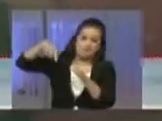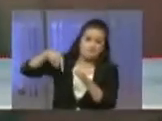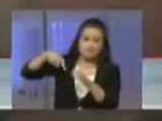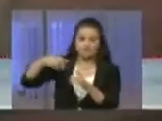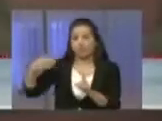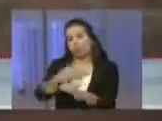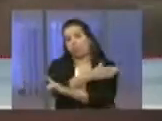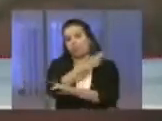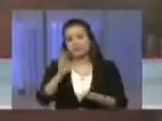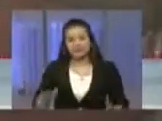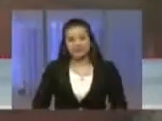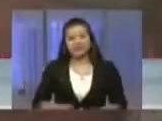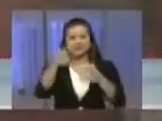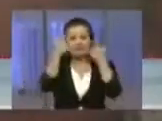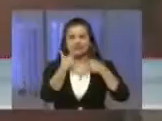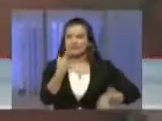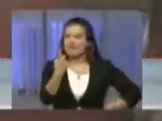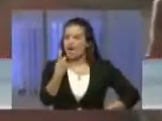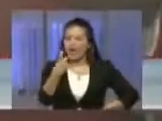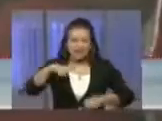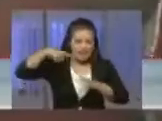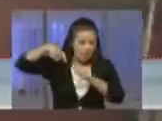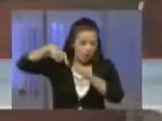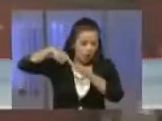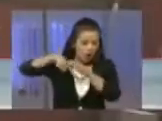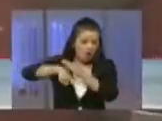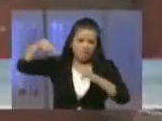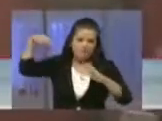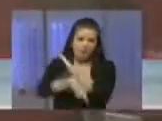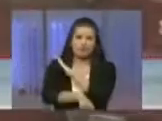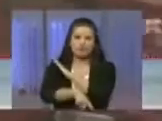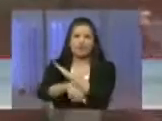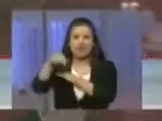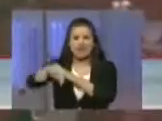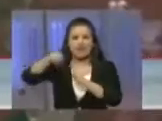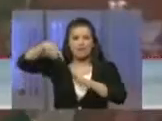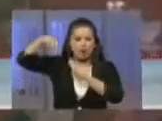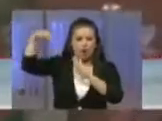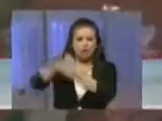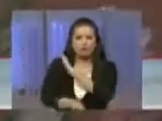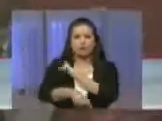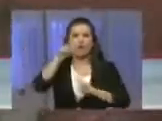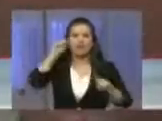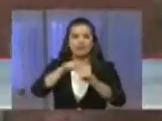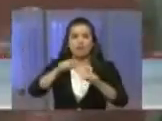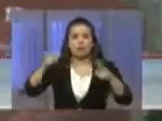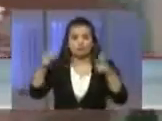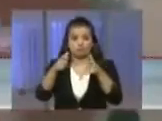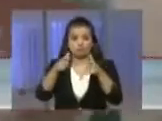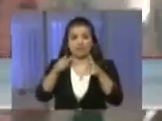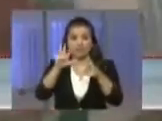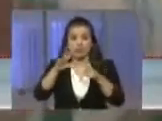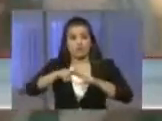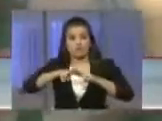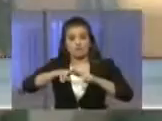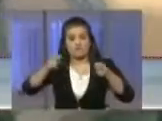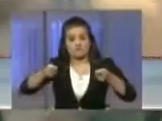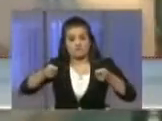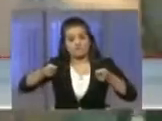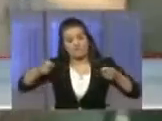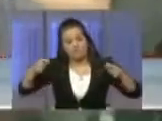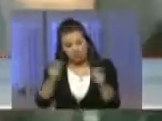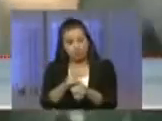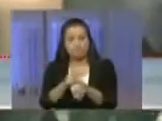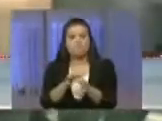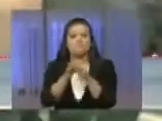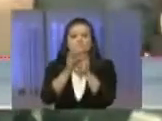dijo necesitamos un taladro eléctrico que le abra un hueco a la roca que reviente la roca que permita bajar del